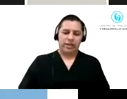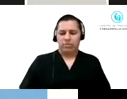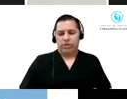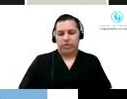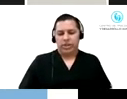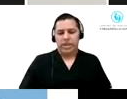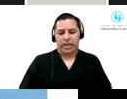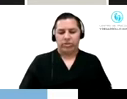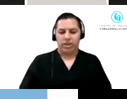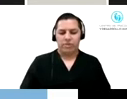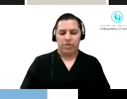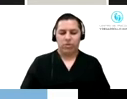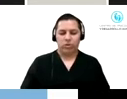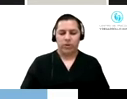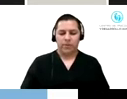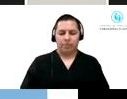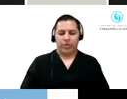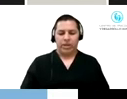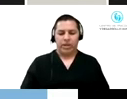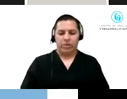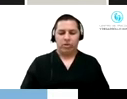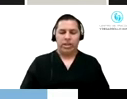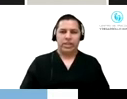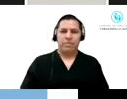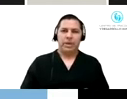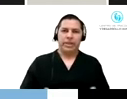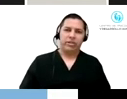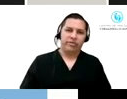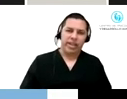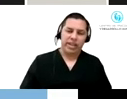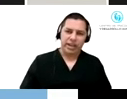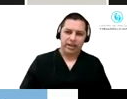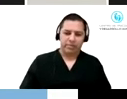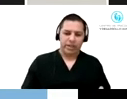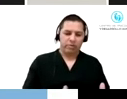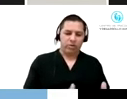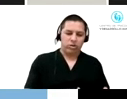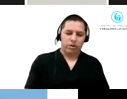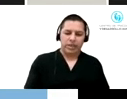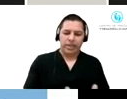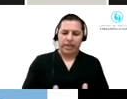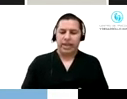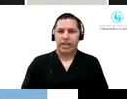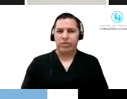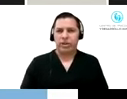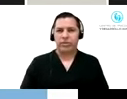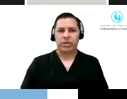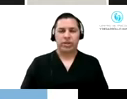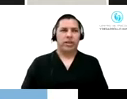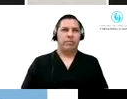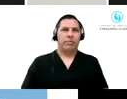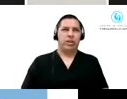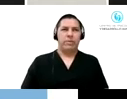agrede. Bueno, sí, a eso le llamamos violencia paterno-filial, ¿verdad? Cuando los papás agreden a los